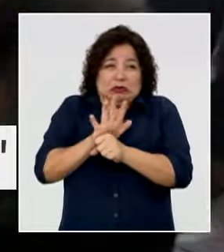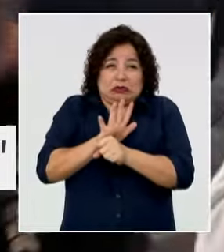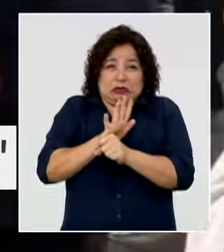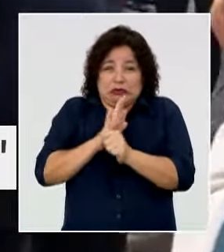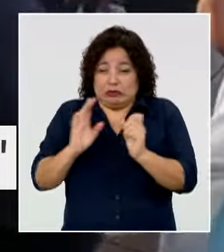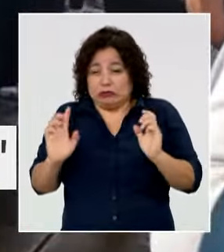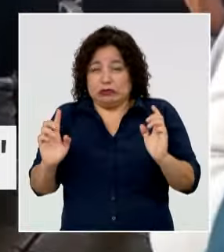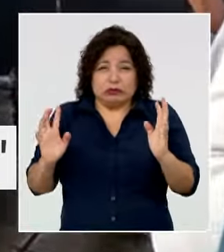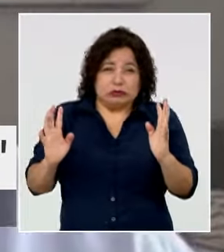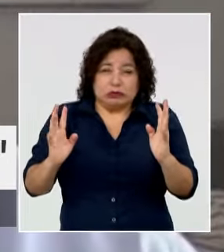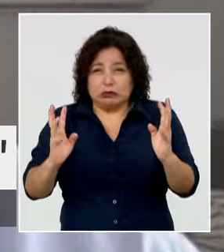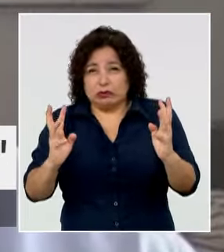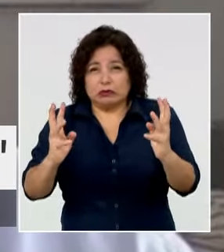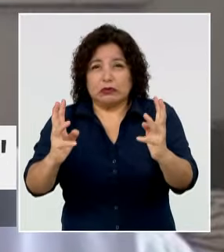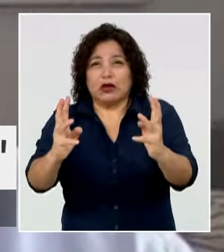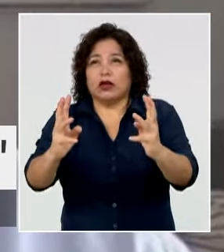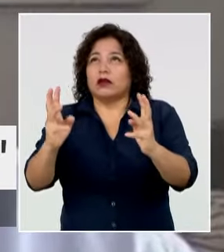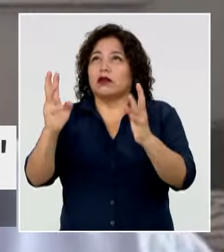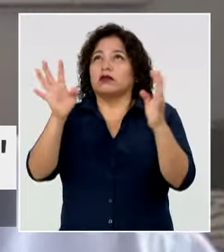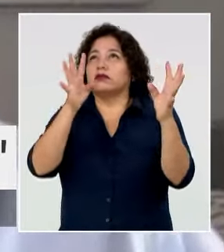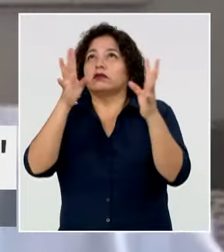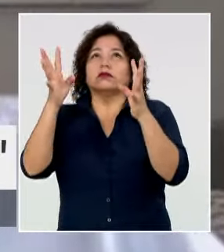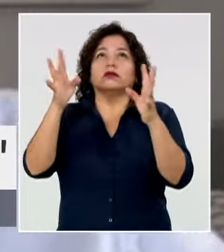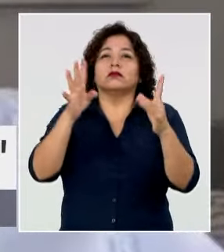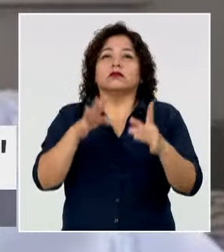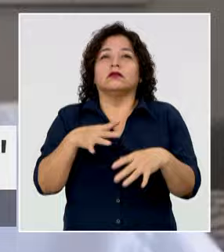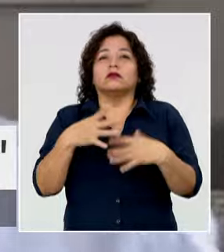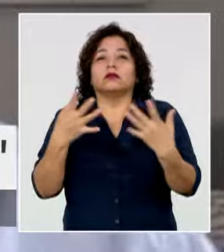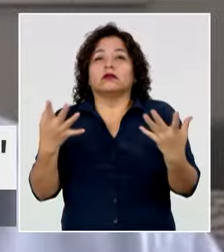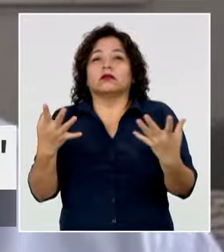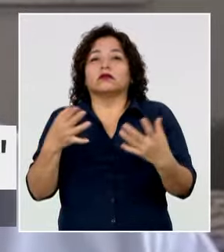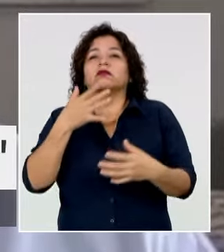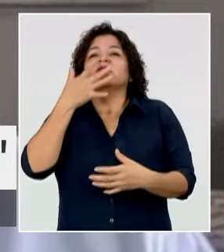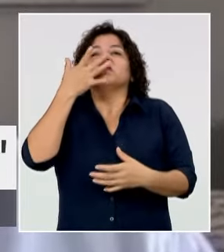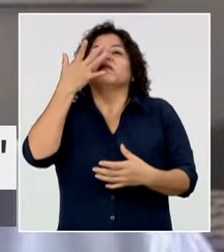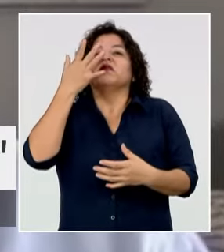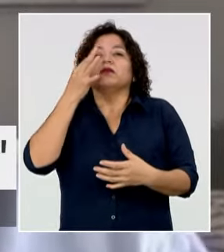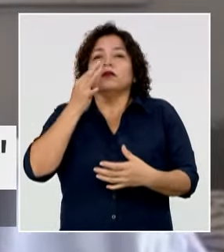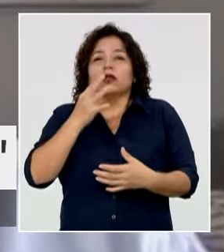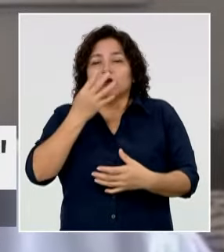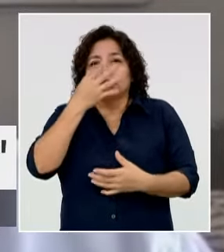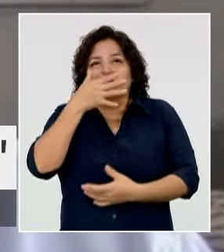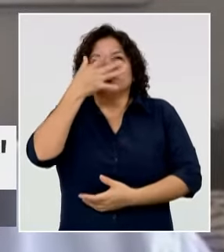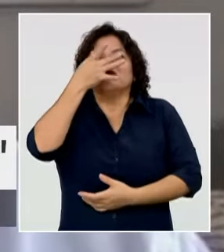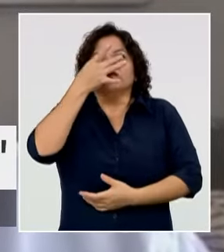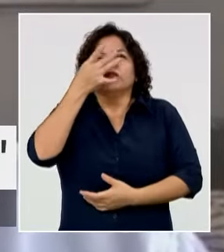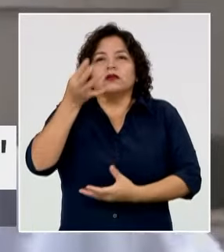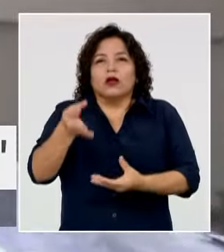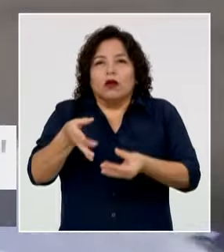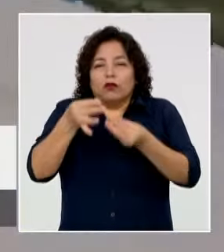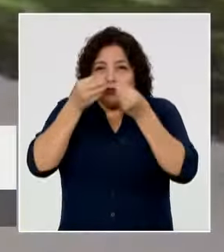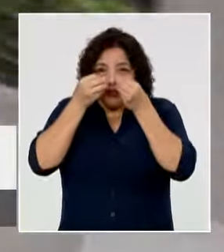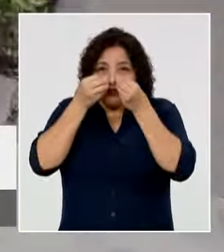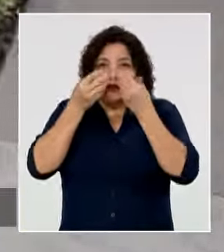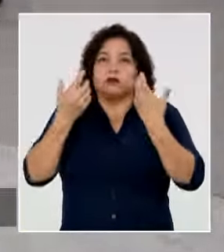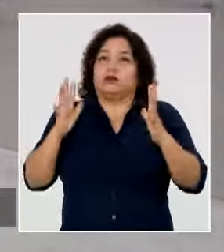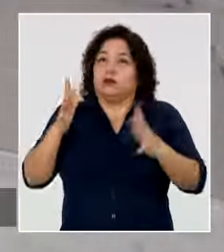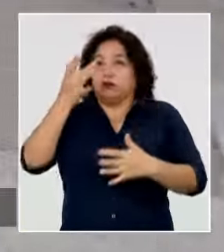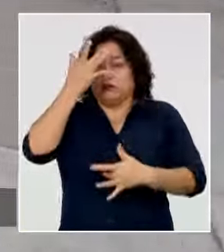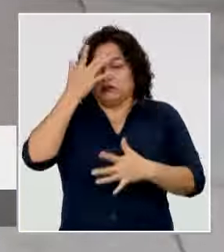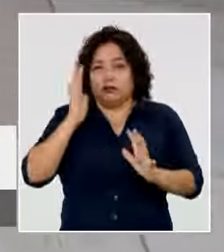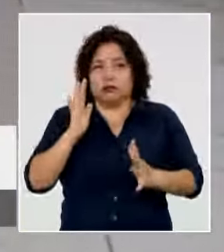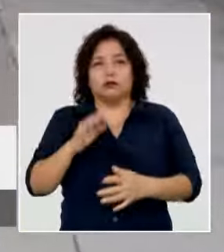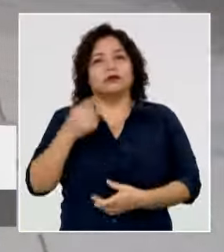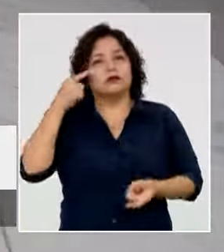por todo el aire y las adquiero por respirar. Respiro y ya están entrando dentro de mi cuerpo. De acuerdo